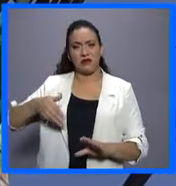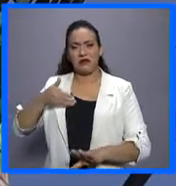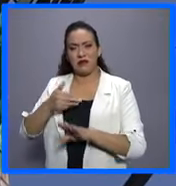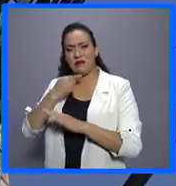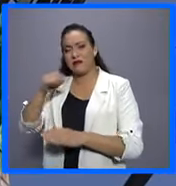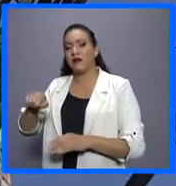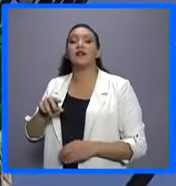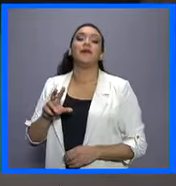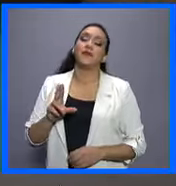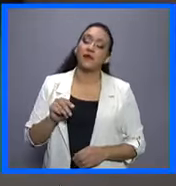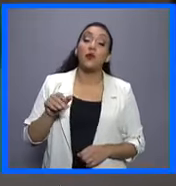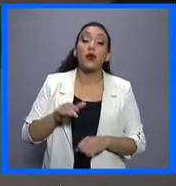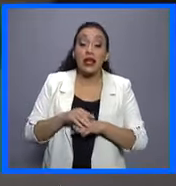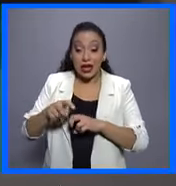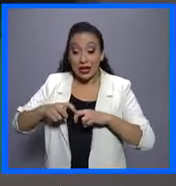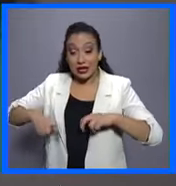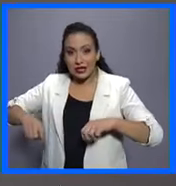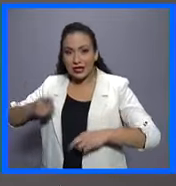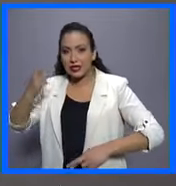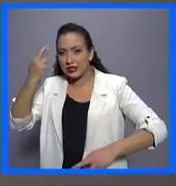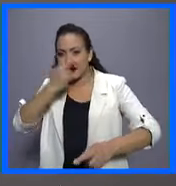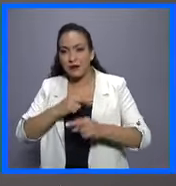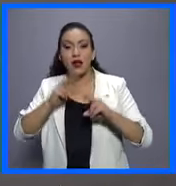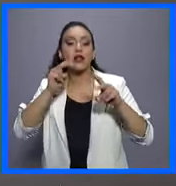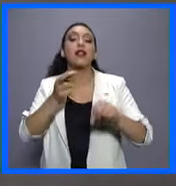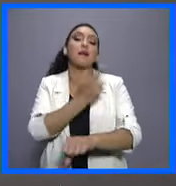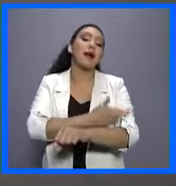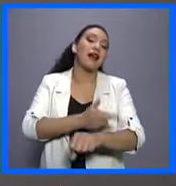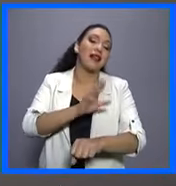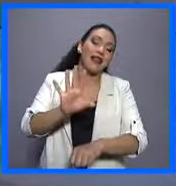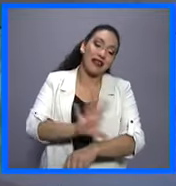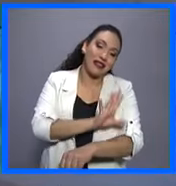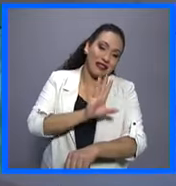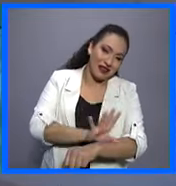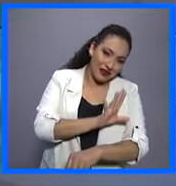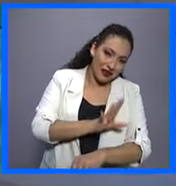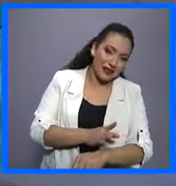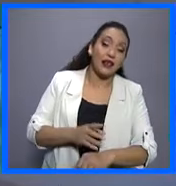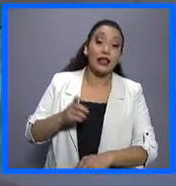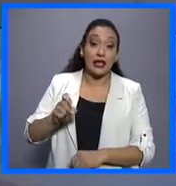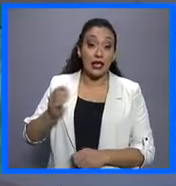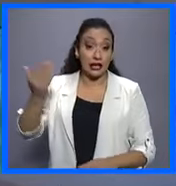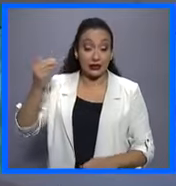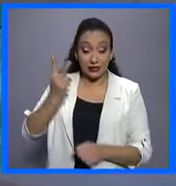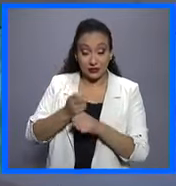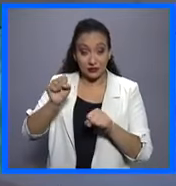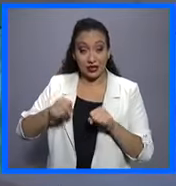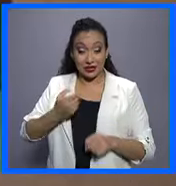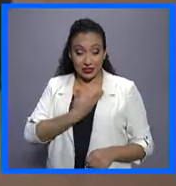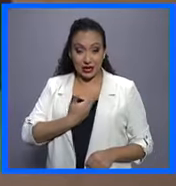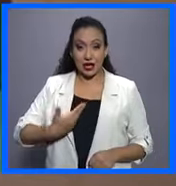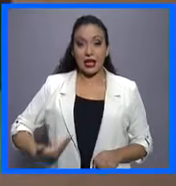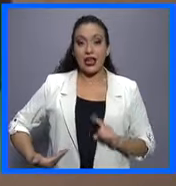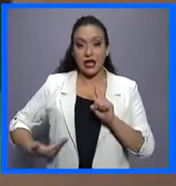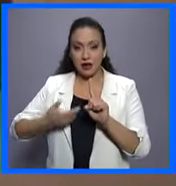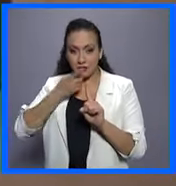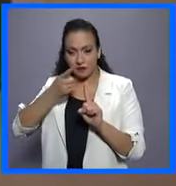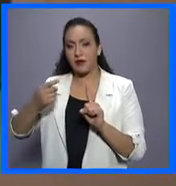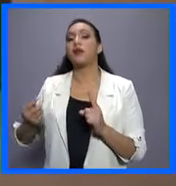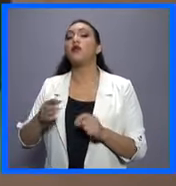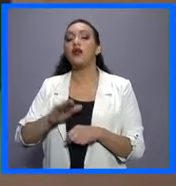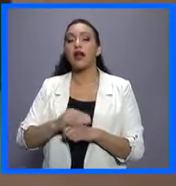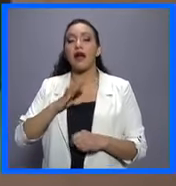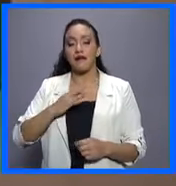Industria Eléctrica. En esa sesión hubo un empate y el entonces ministro presidente de la extinta segunda sala emitió un voto de calidad